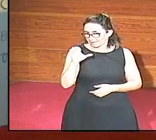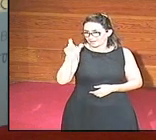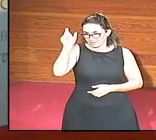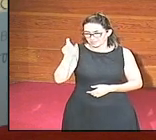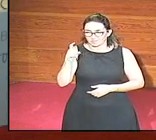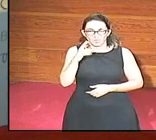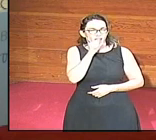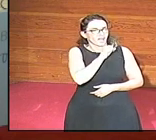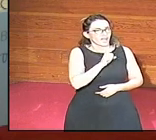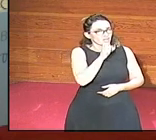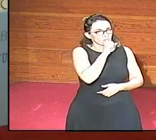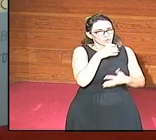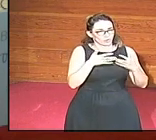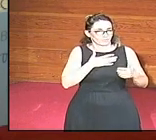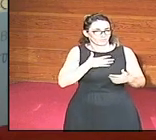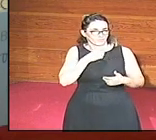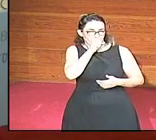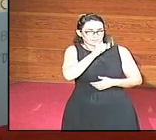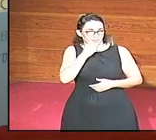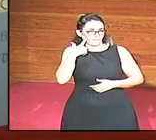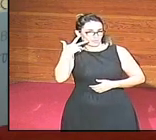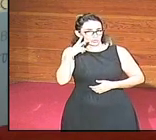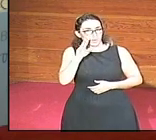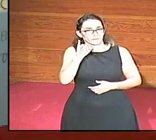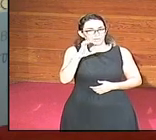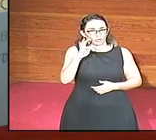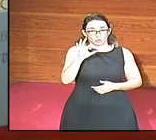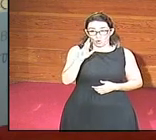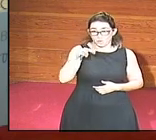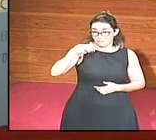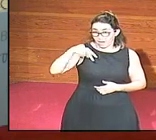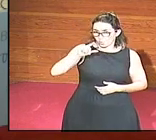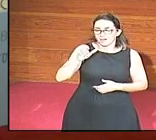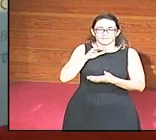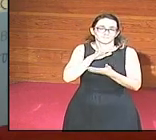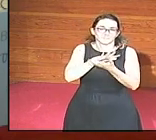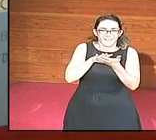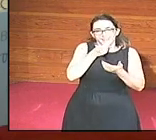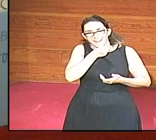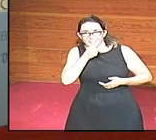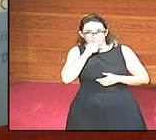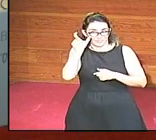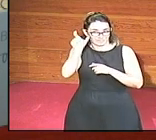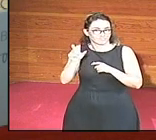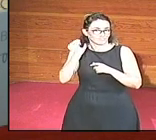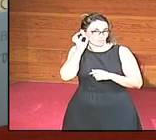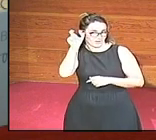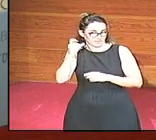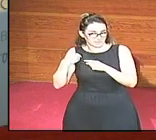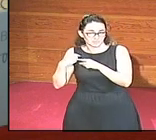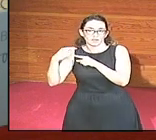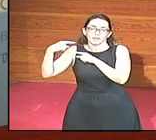este, de Víctor Manuel, que habla de ella y tal. Y bueno, básicamente pues sus abuelos tuvieron que salir de